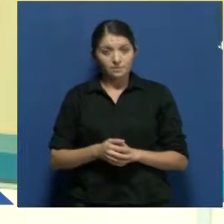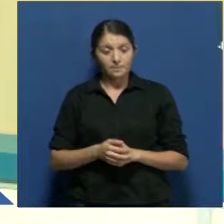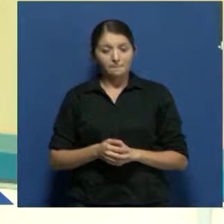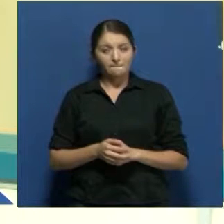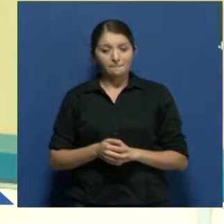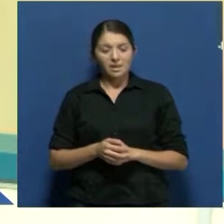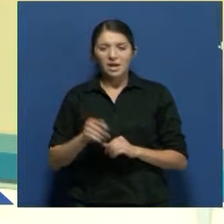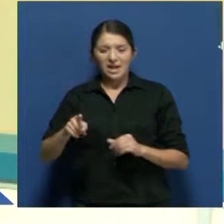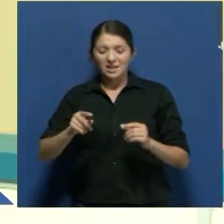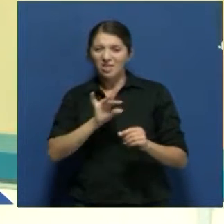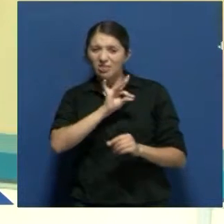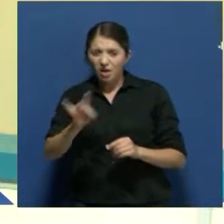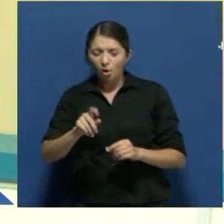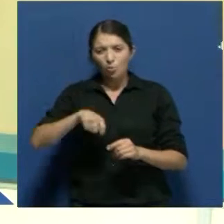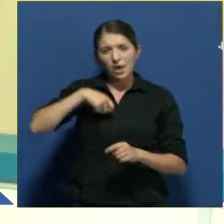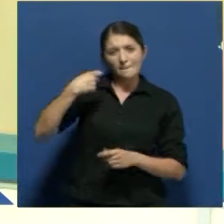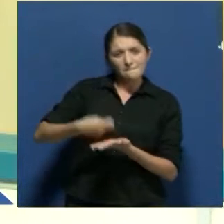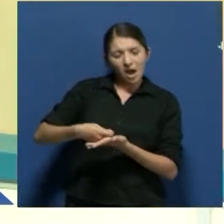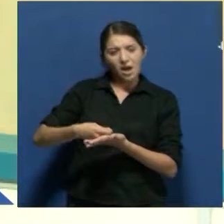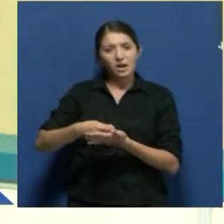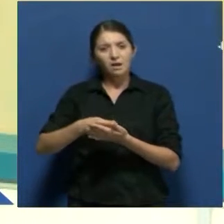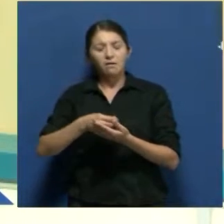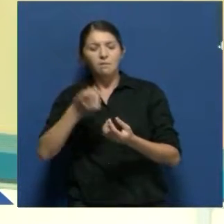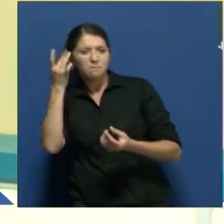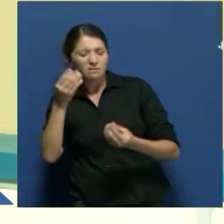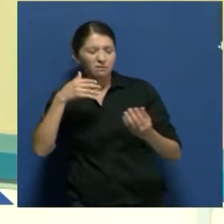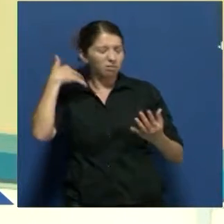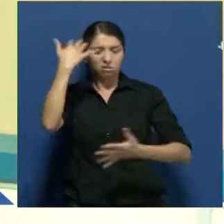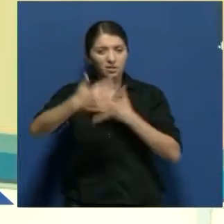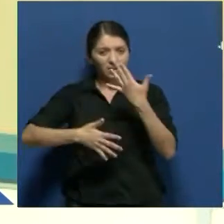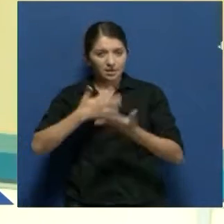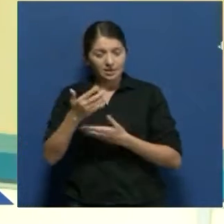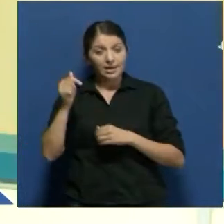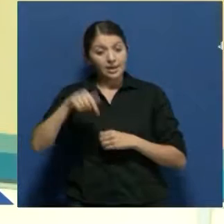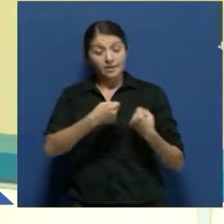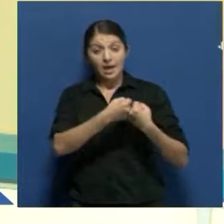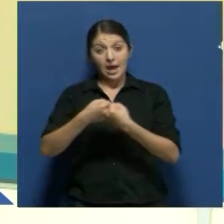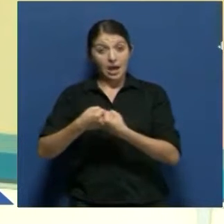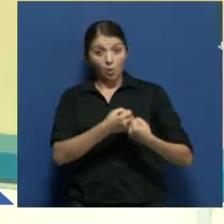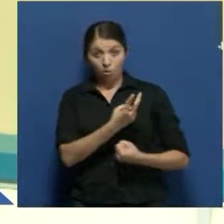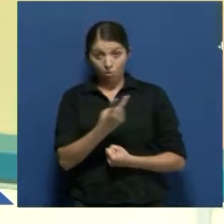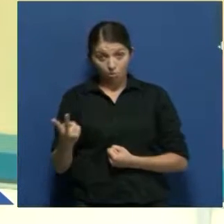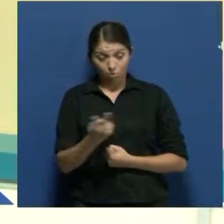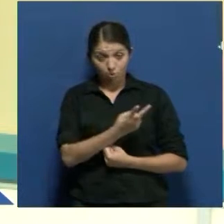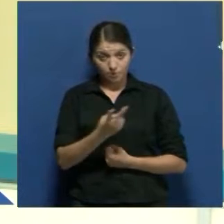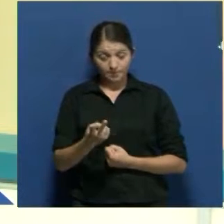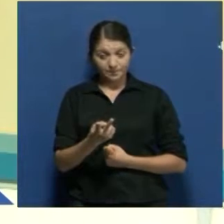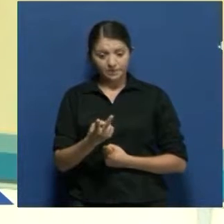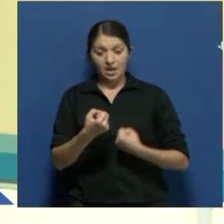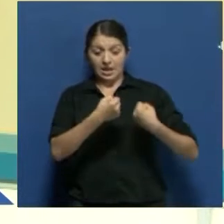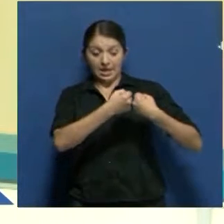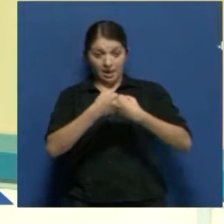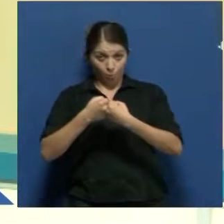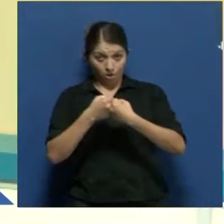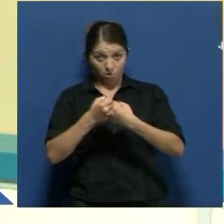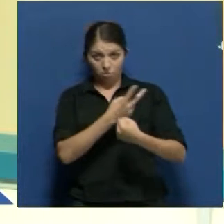este laberíntico armado que ha tenido este acuerdo, que como acuerdo de